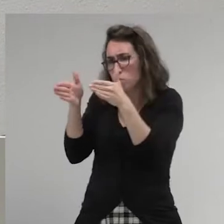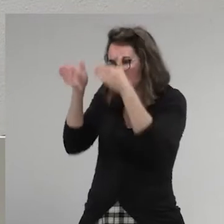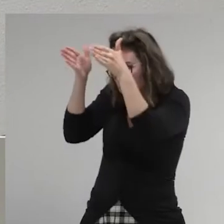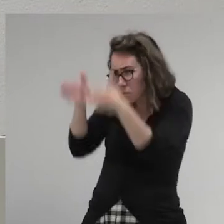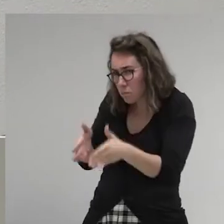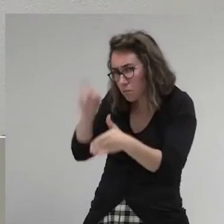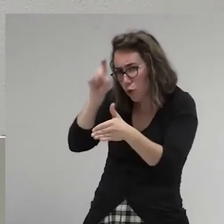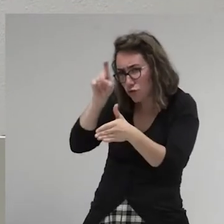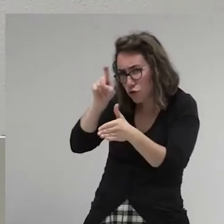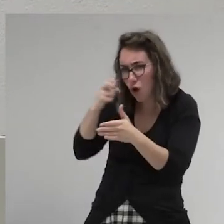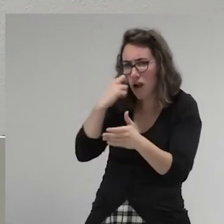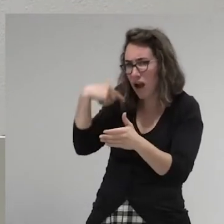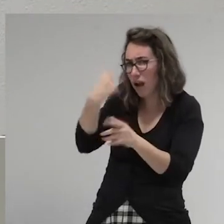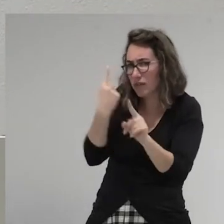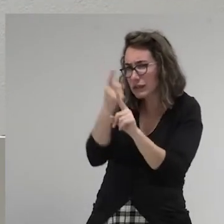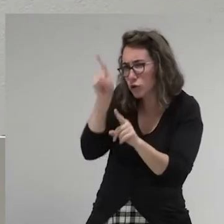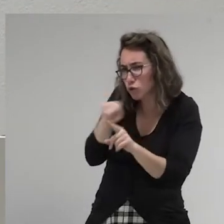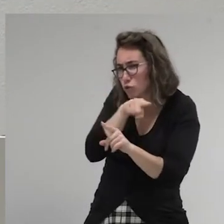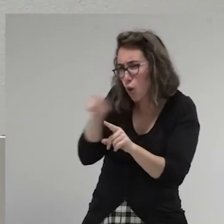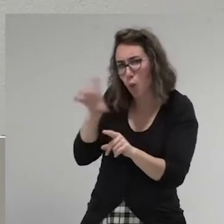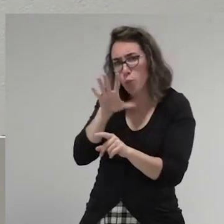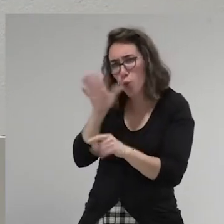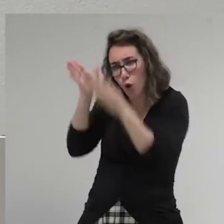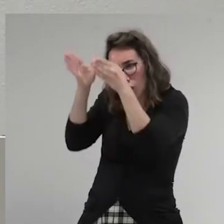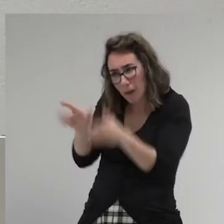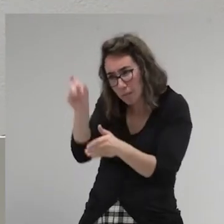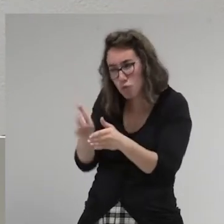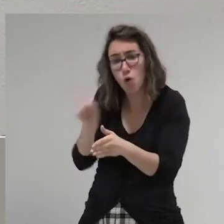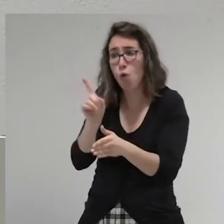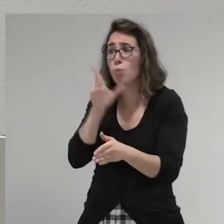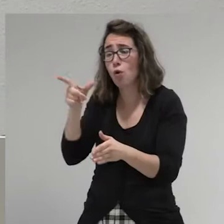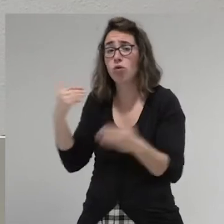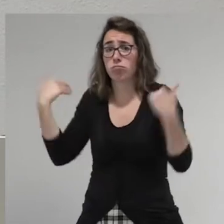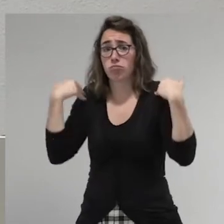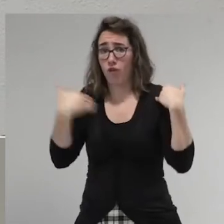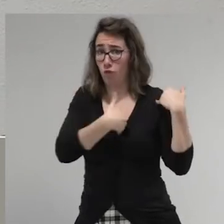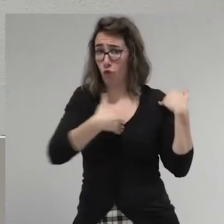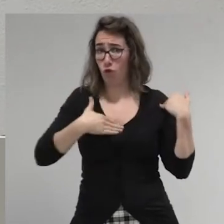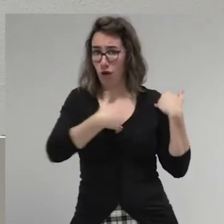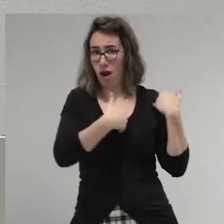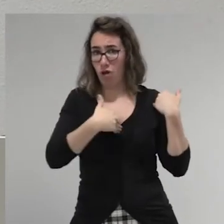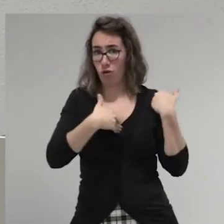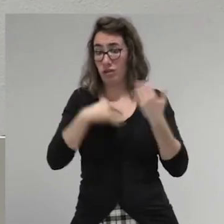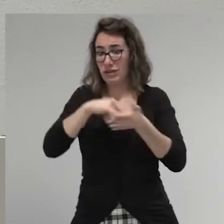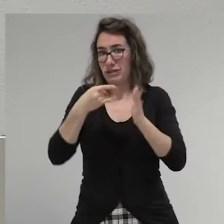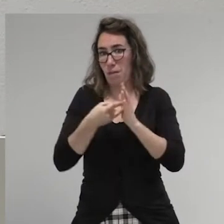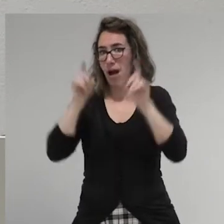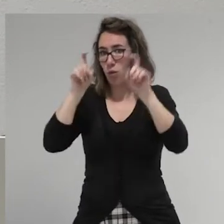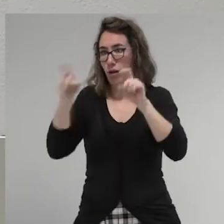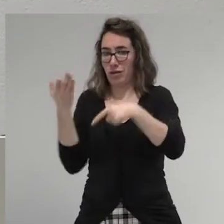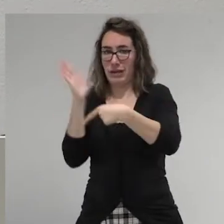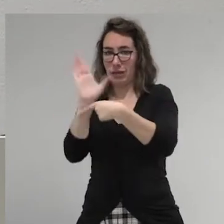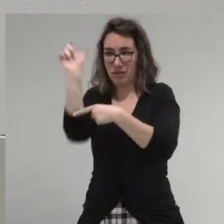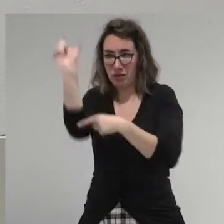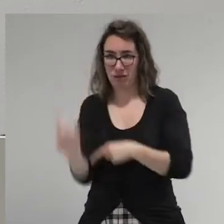persona, sino que en tanto que funcionario y funcionaria de un sistema educativo representa, en este caso, al Estado. Cuando hablo de